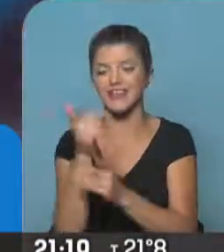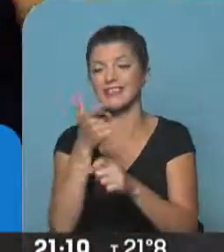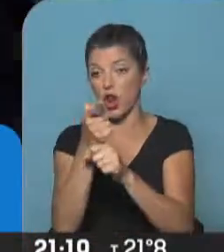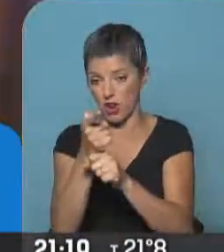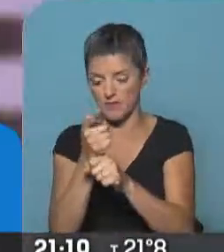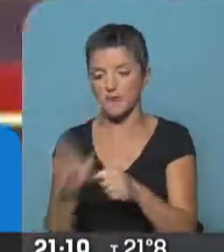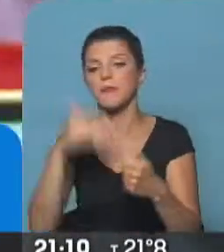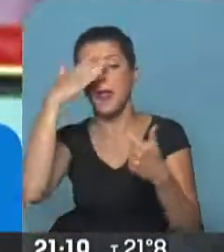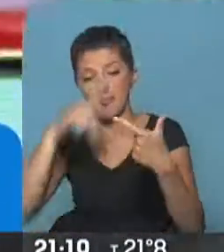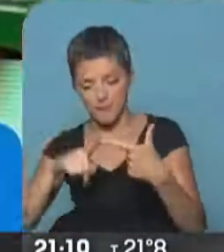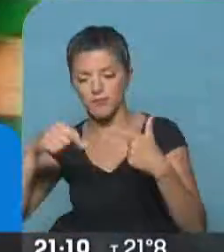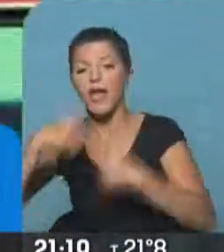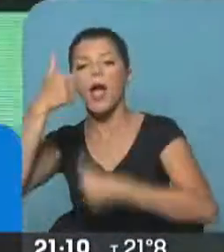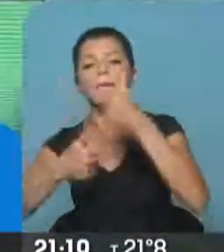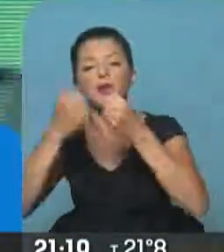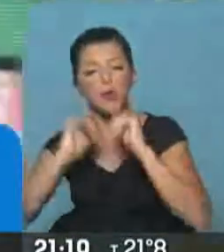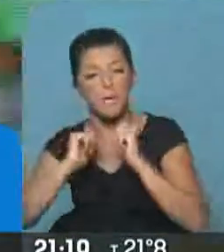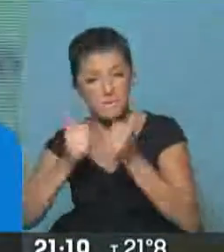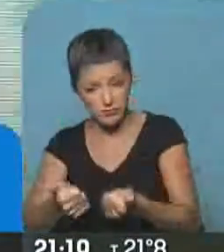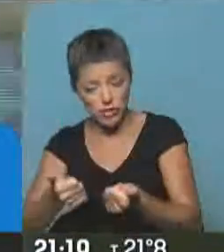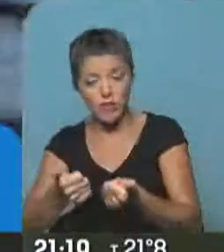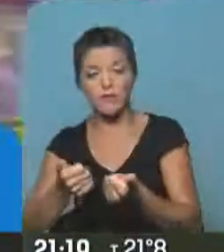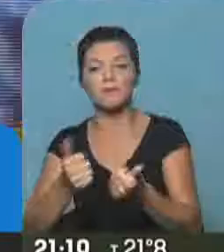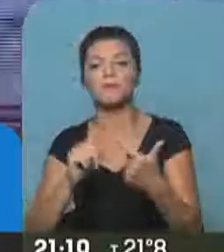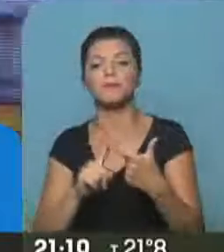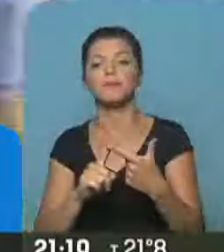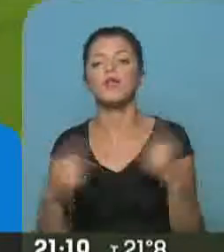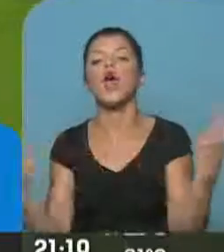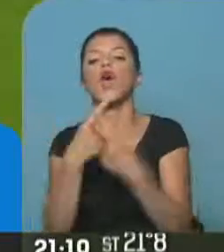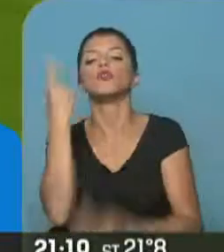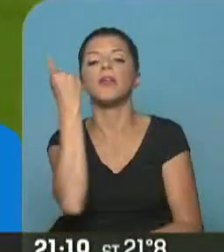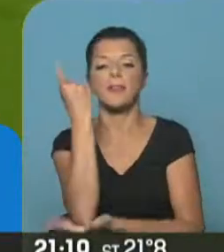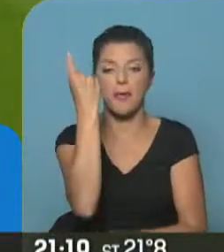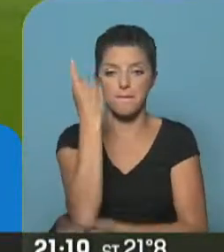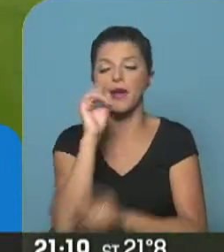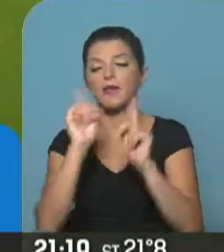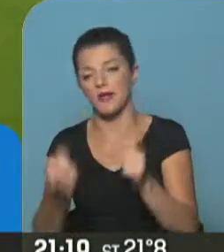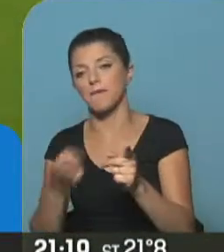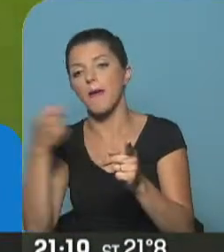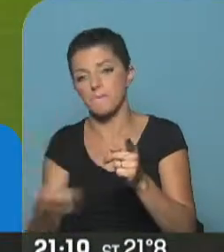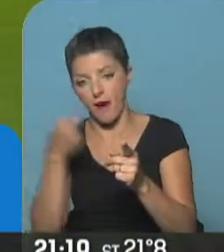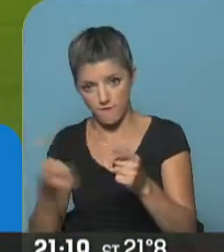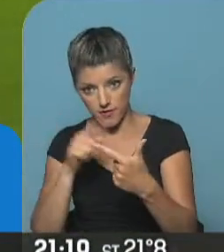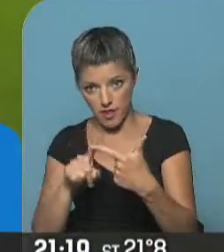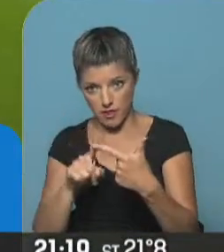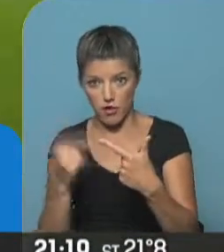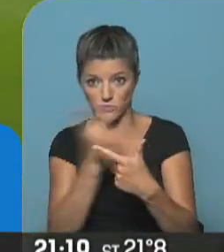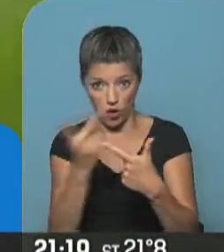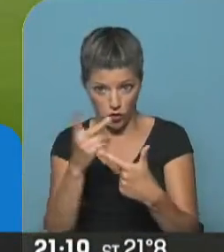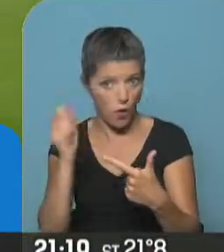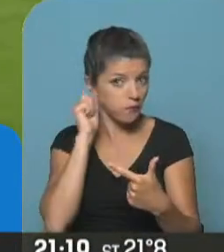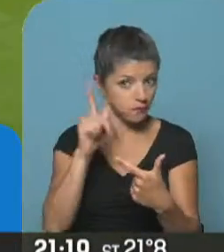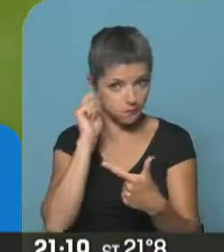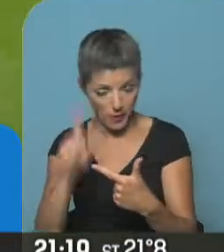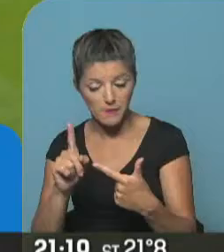del campeonato, Nacho se anotó contra Temperley y contra Banfield, contra el taladro de penal, contra Temperley